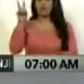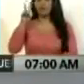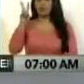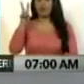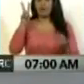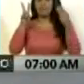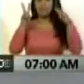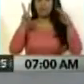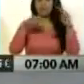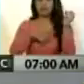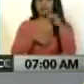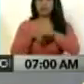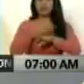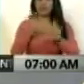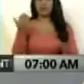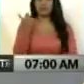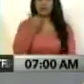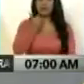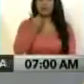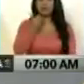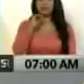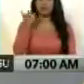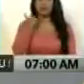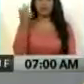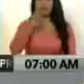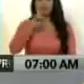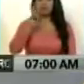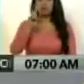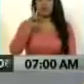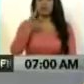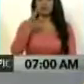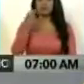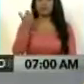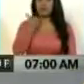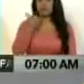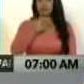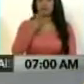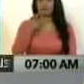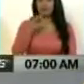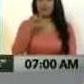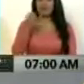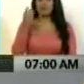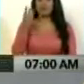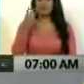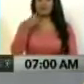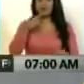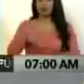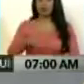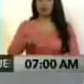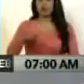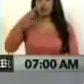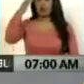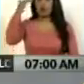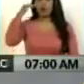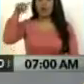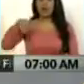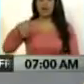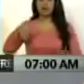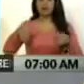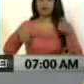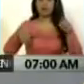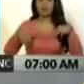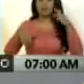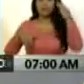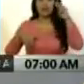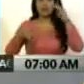juego ya cerró en Papúa Nueva Guinea. Lamentablemente, Venezuela cierra con 3 derrotas ante Alemania, Corea del Sur y México, que acaba de remontar para